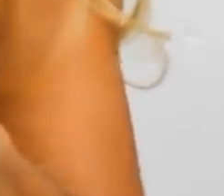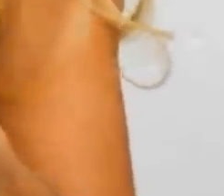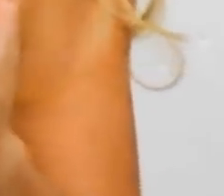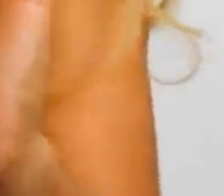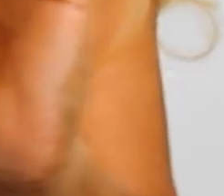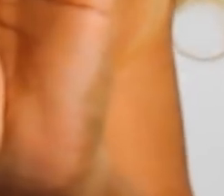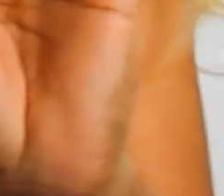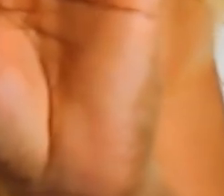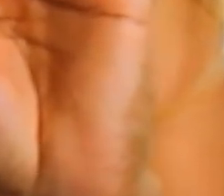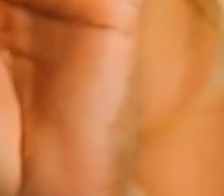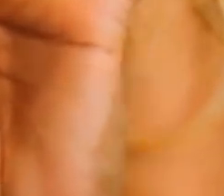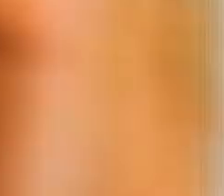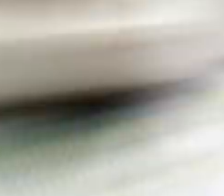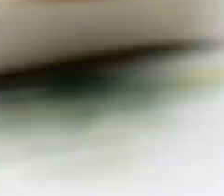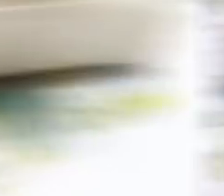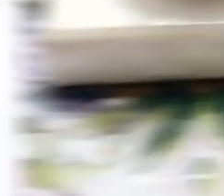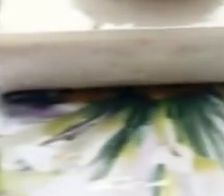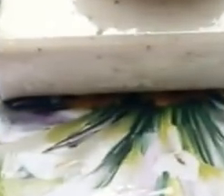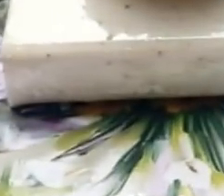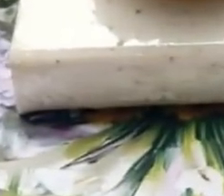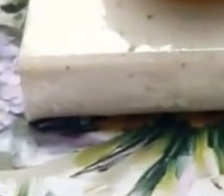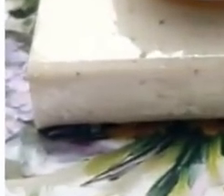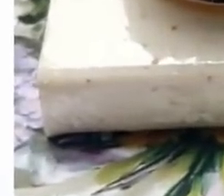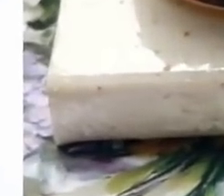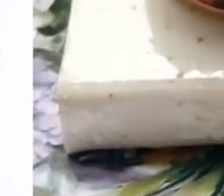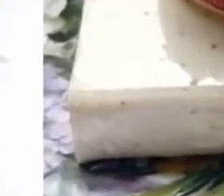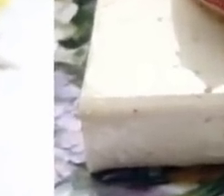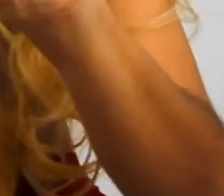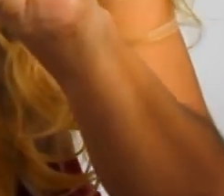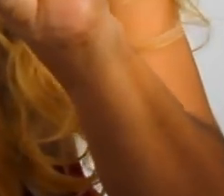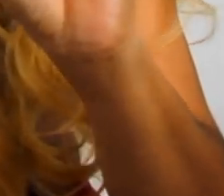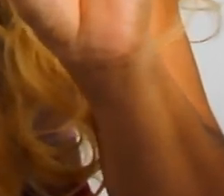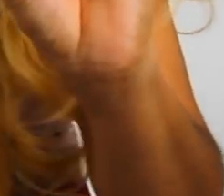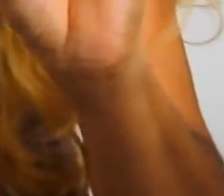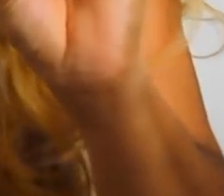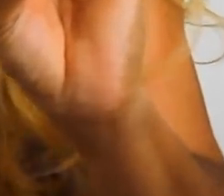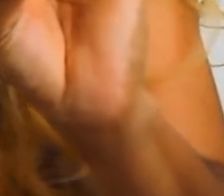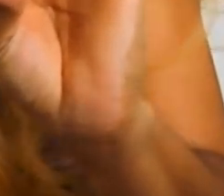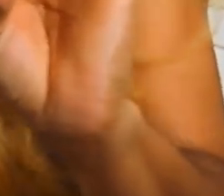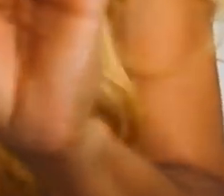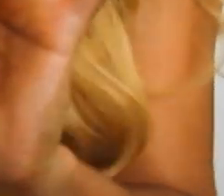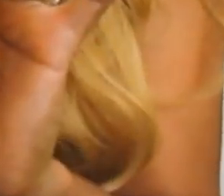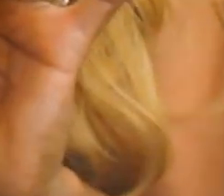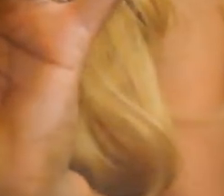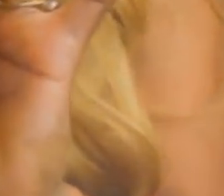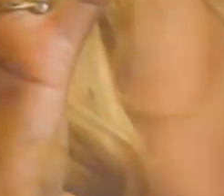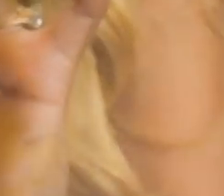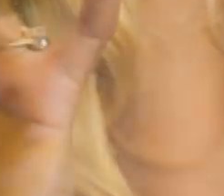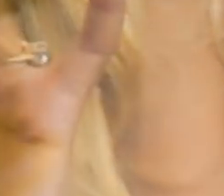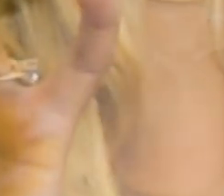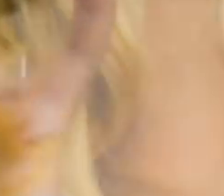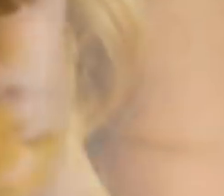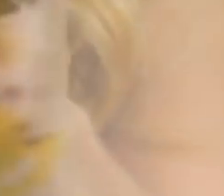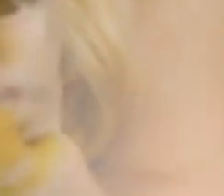diferente tamaño que se acomoda a tu bolsillo. Ya no tienes que usar maquillajes